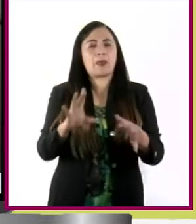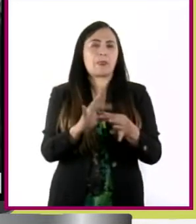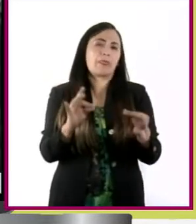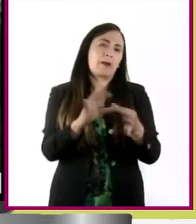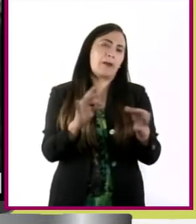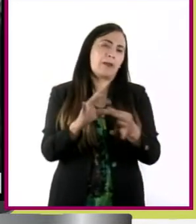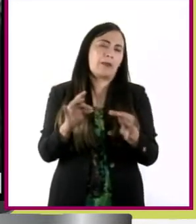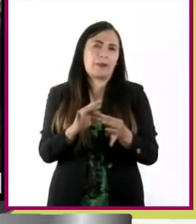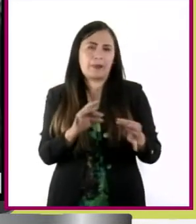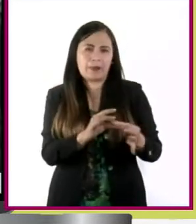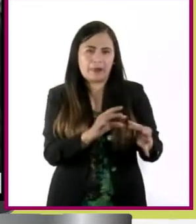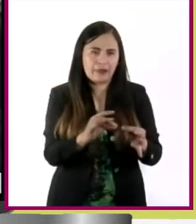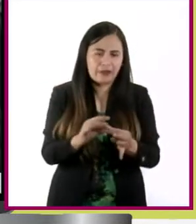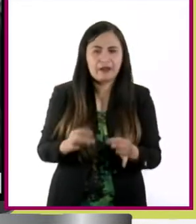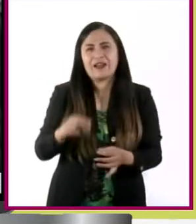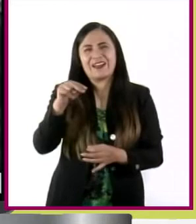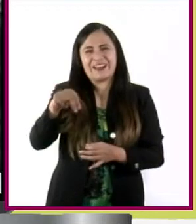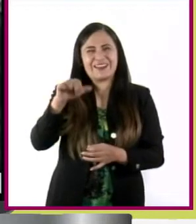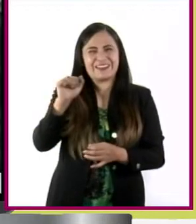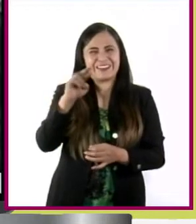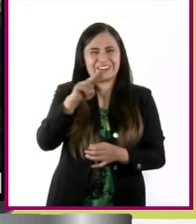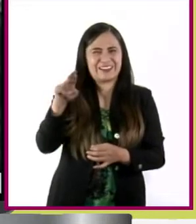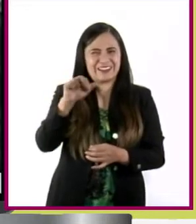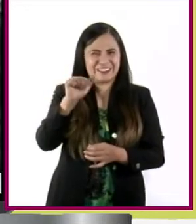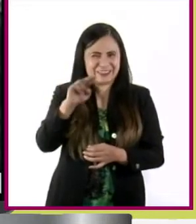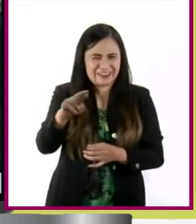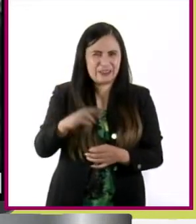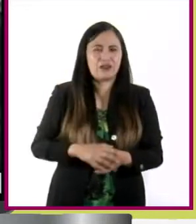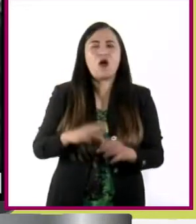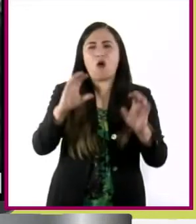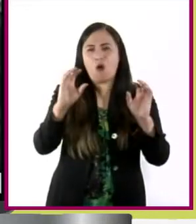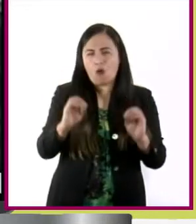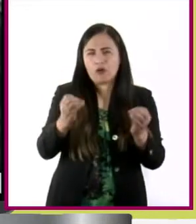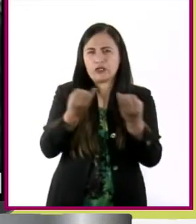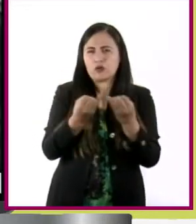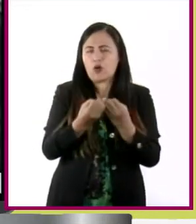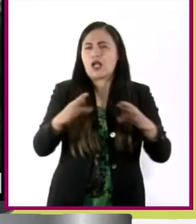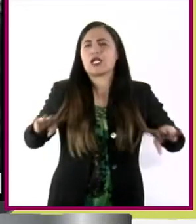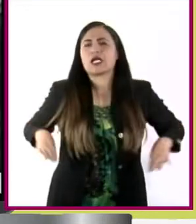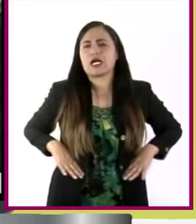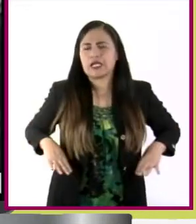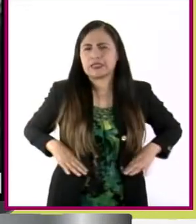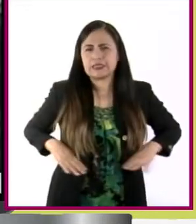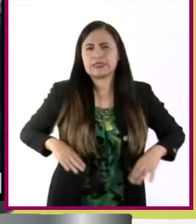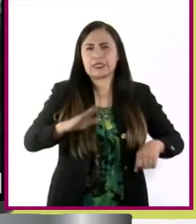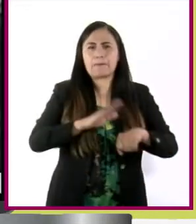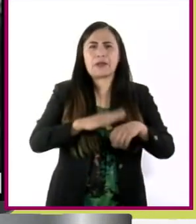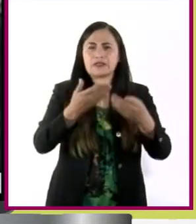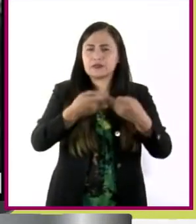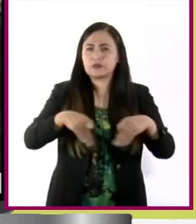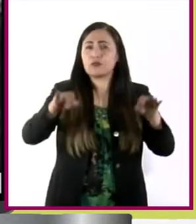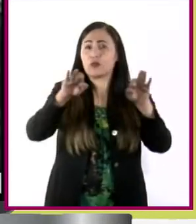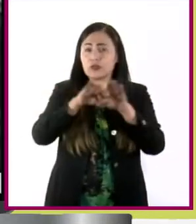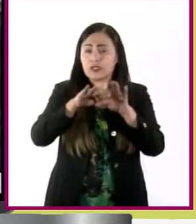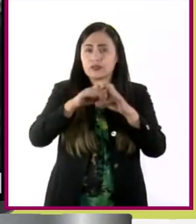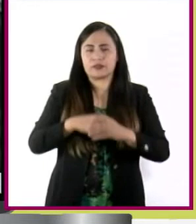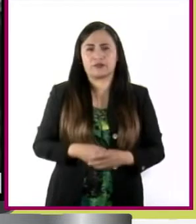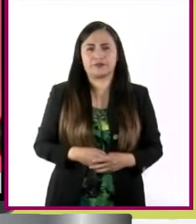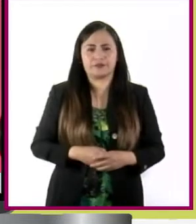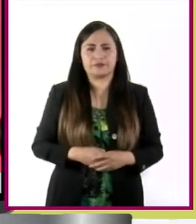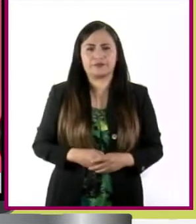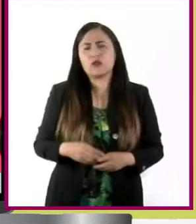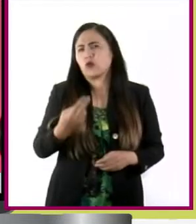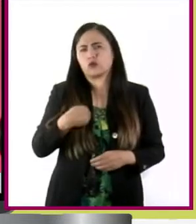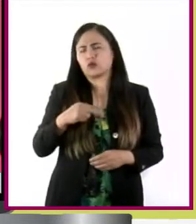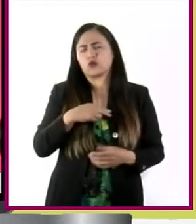finalmente hay veces que lo que queremos hacer más bien es decir cómo es un fenómeno, cuáles son sus características principales. Bueno, en ese caso lo que queremos hacer es